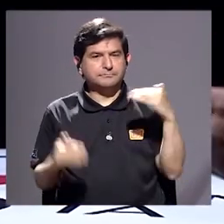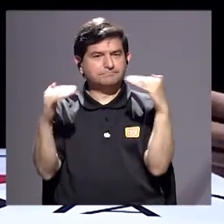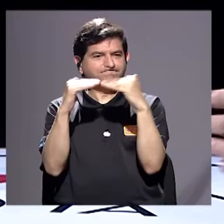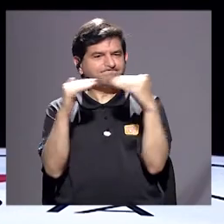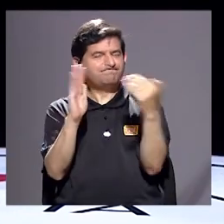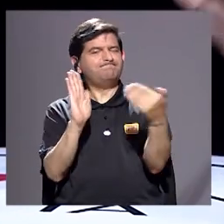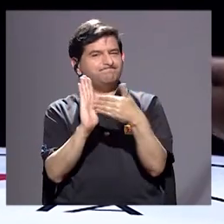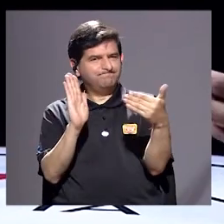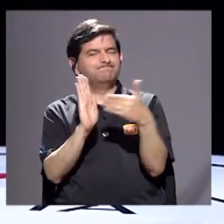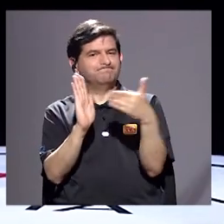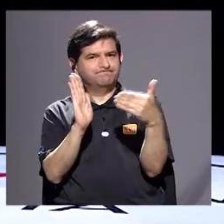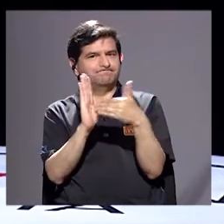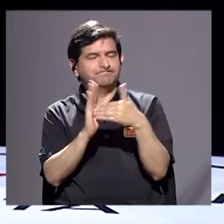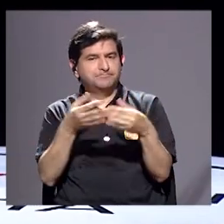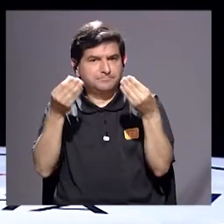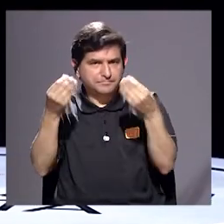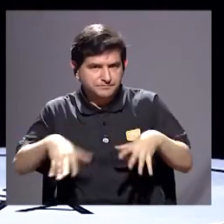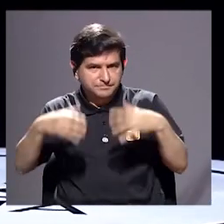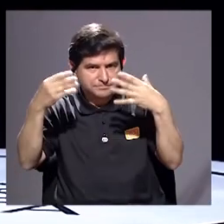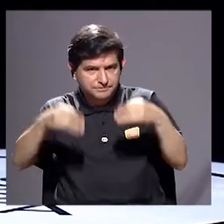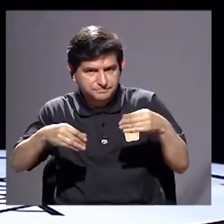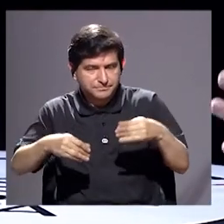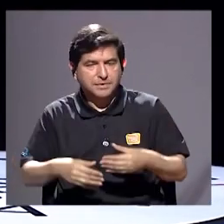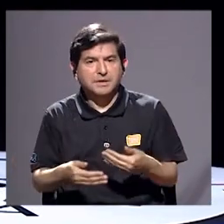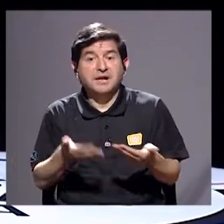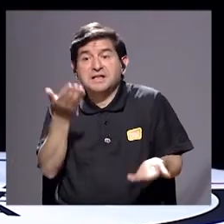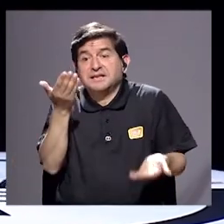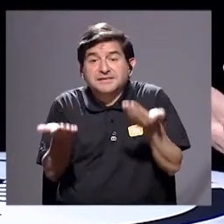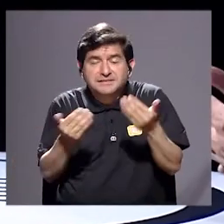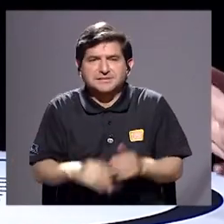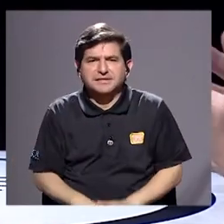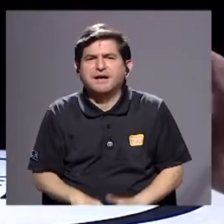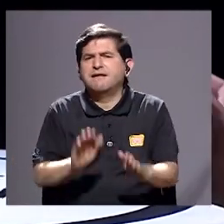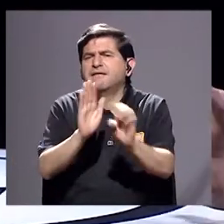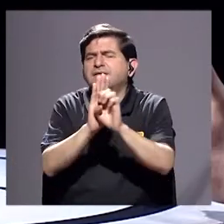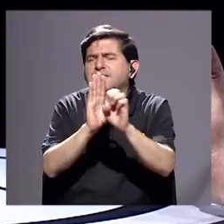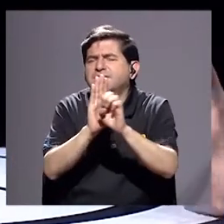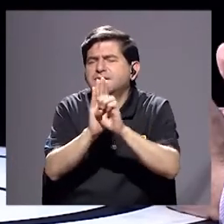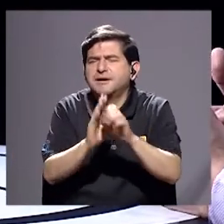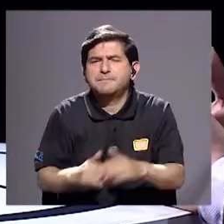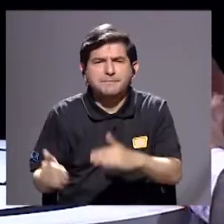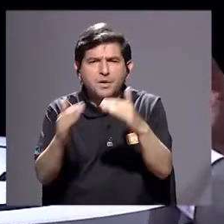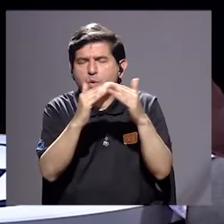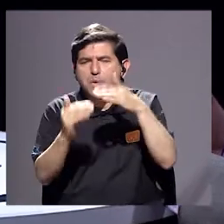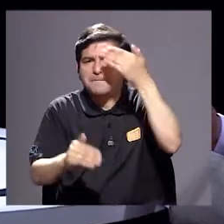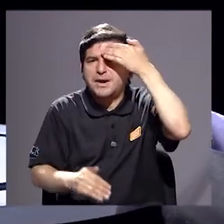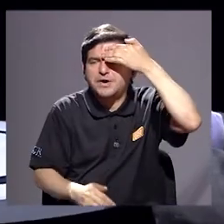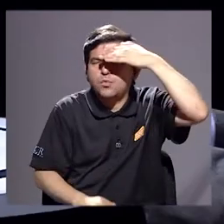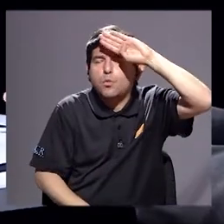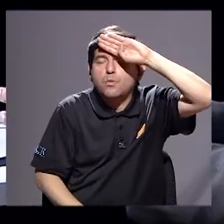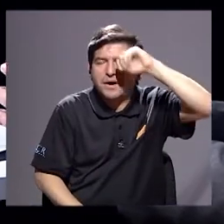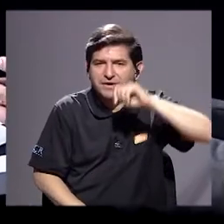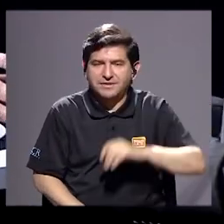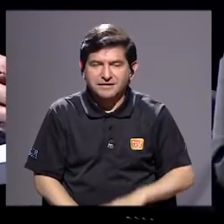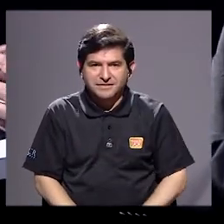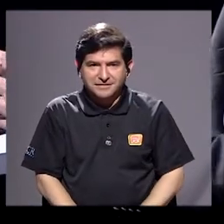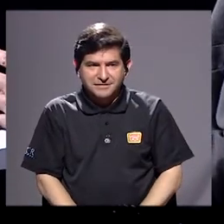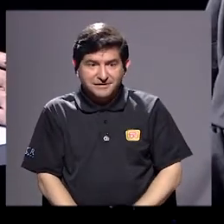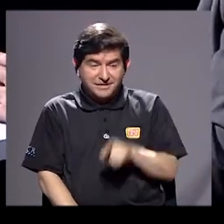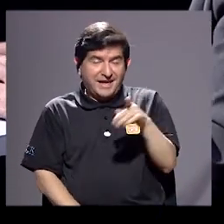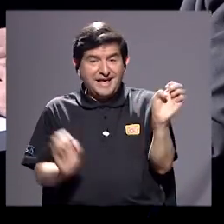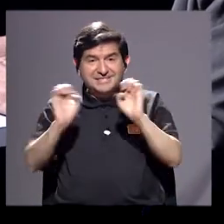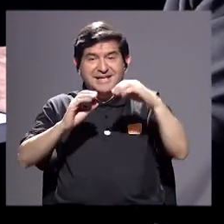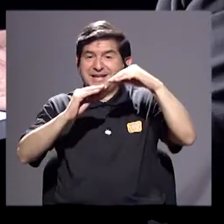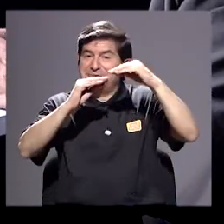de afectación y de pérdidas probables digamos por el ejemplo de barrio cuba que es muy cercano es que eso es una